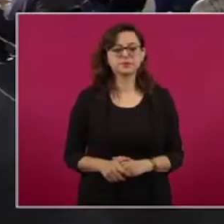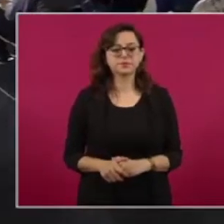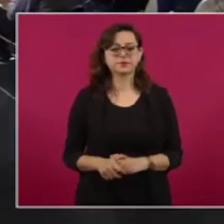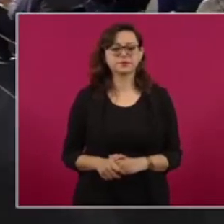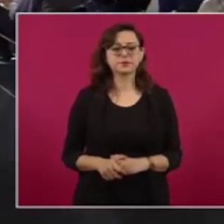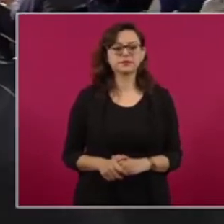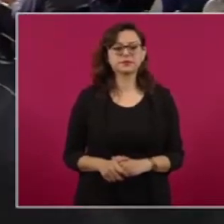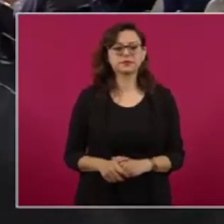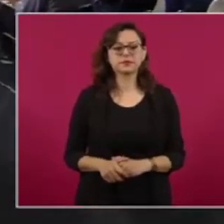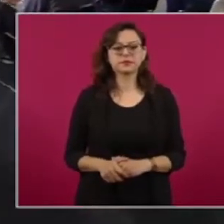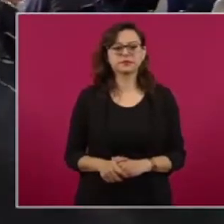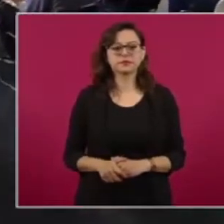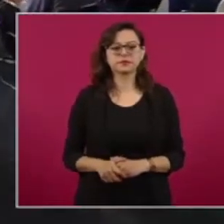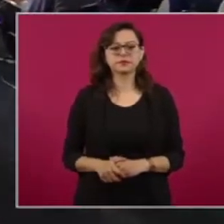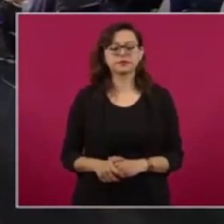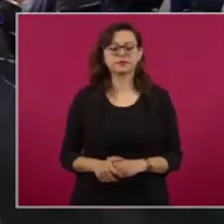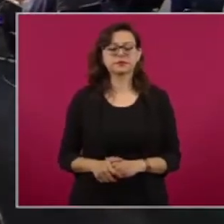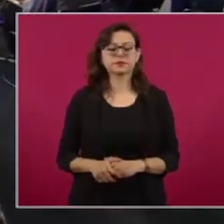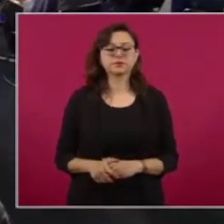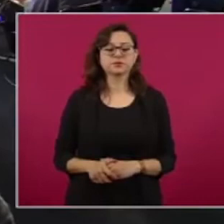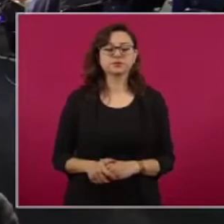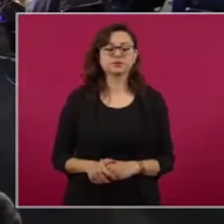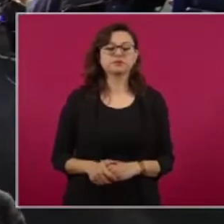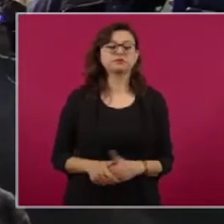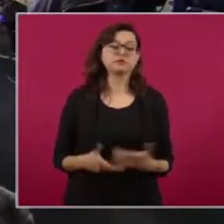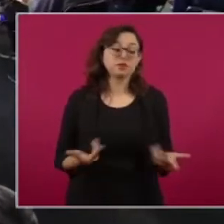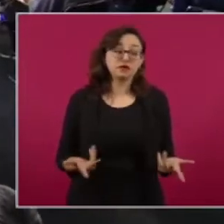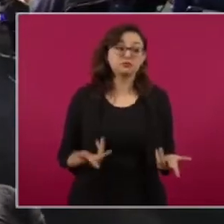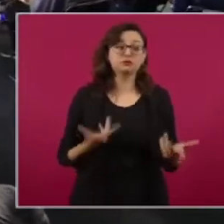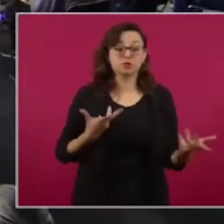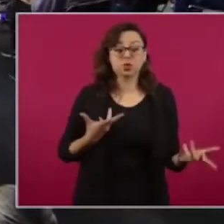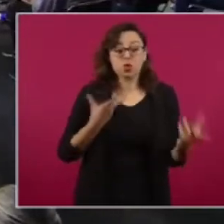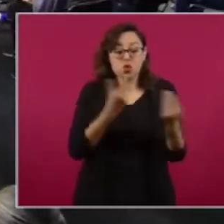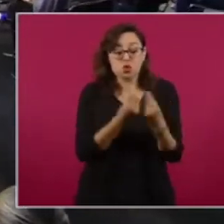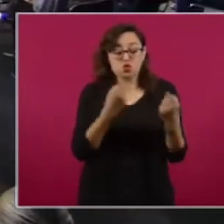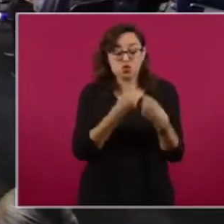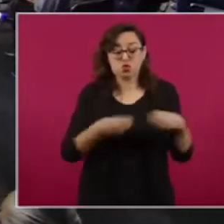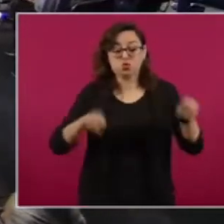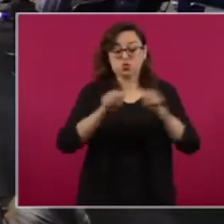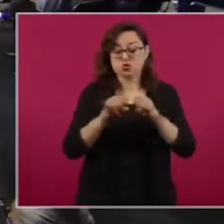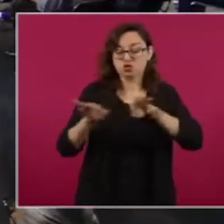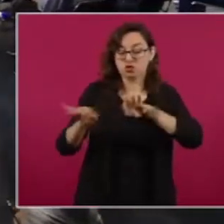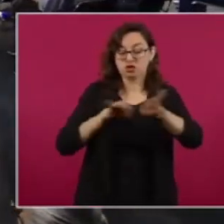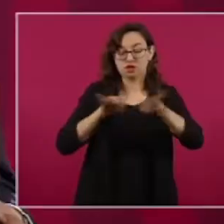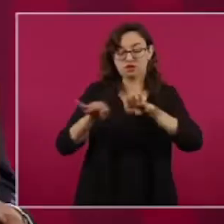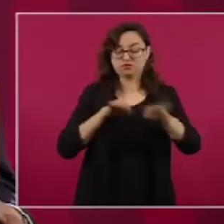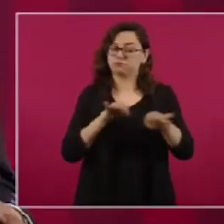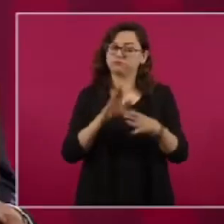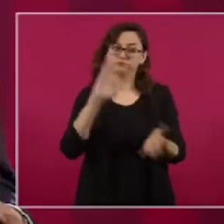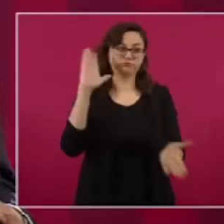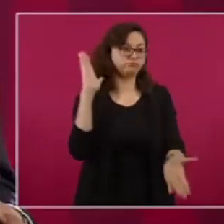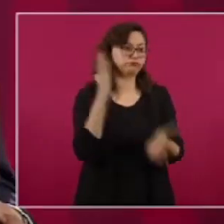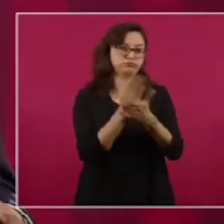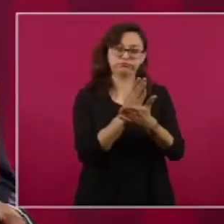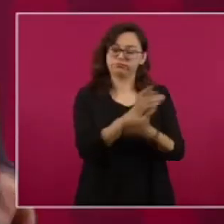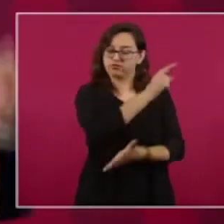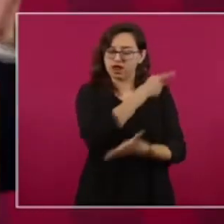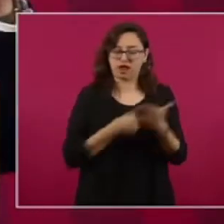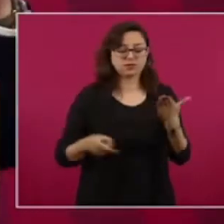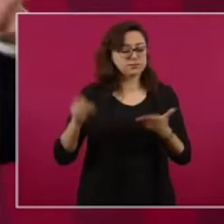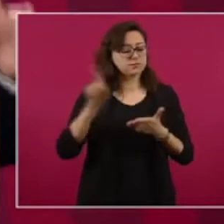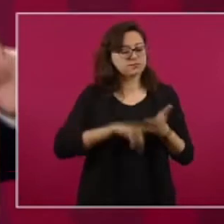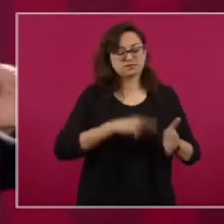Se cancelaron también algunas operaciones, esa fue la instrucción que di, hasta que